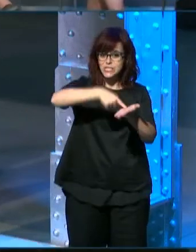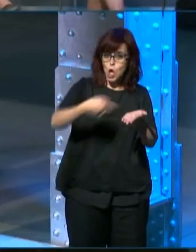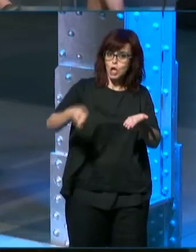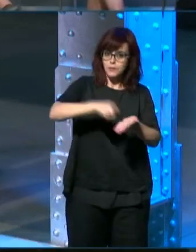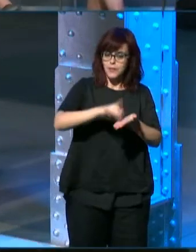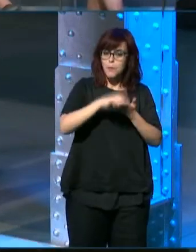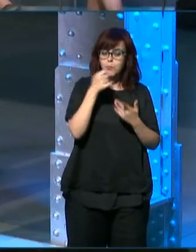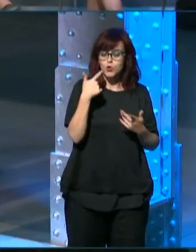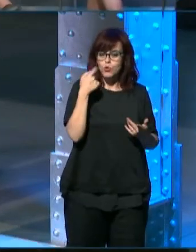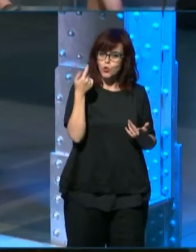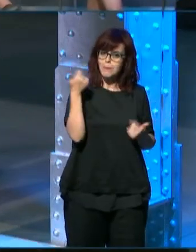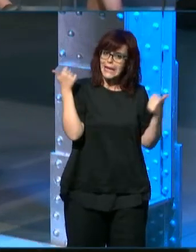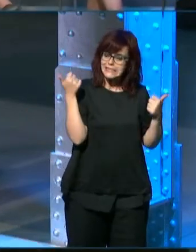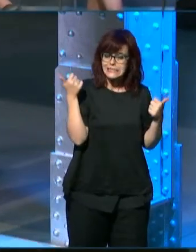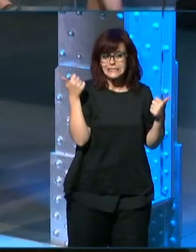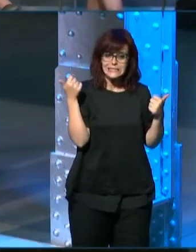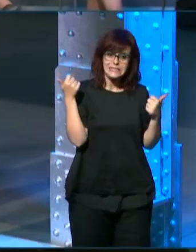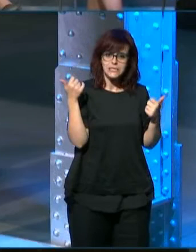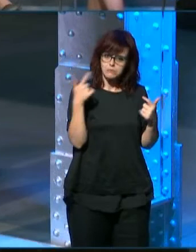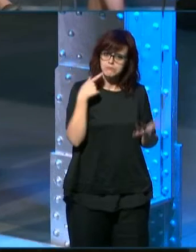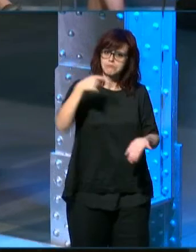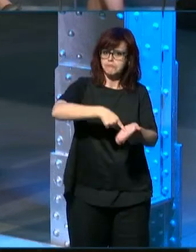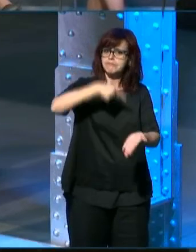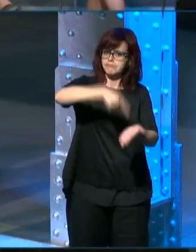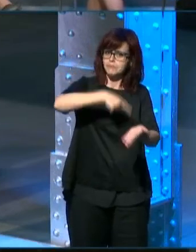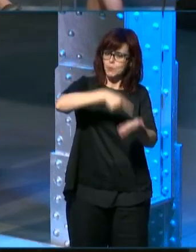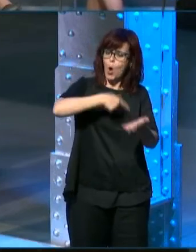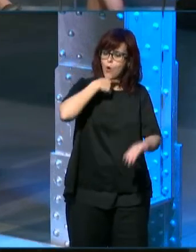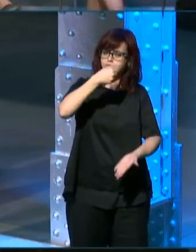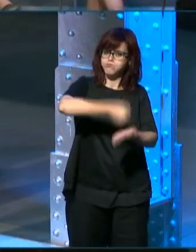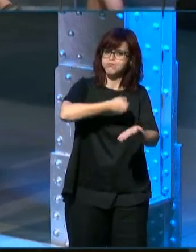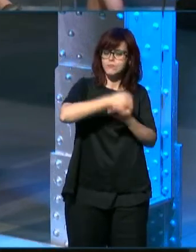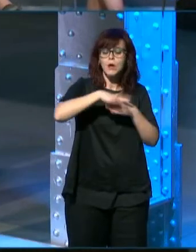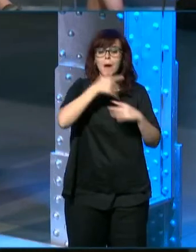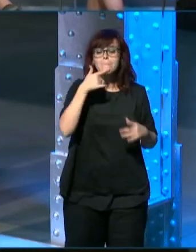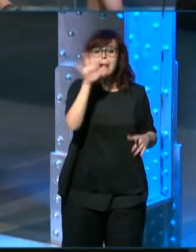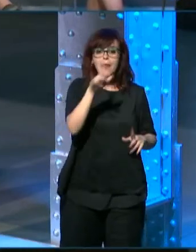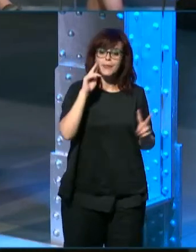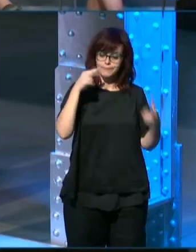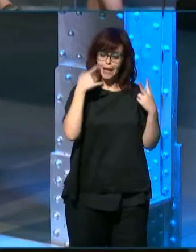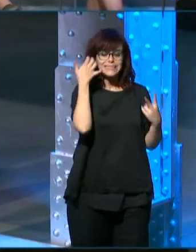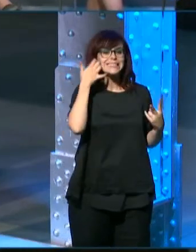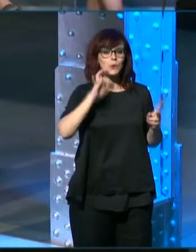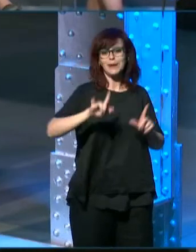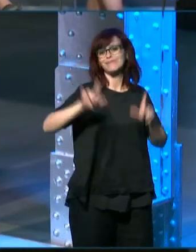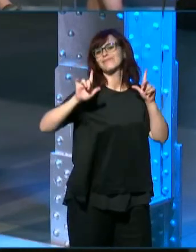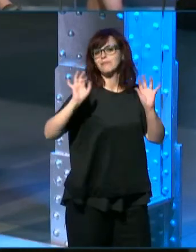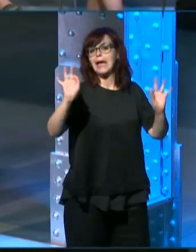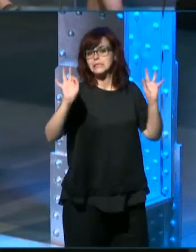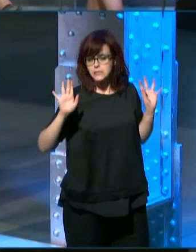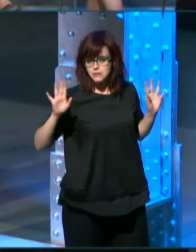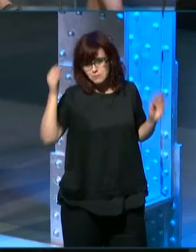en este sentido un poco terca, que nos creemos mucho más singulares de lo que somos. Ya no,